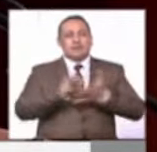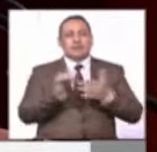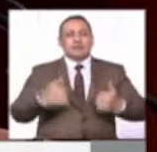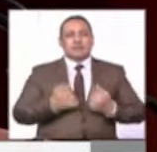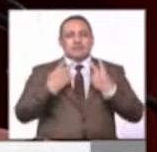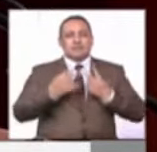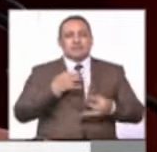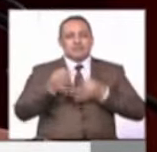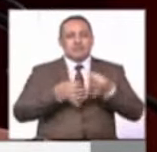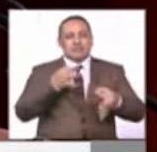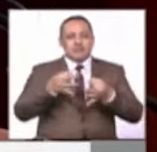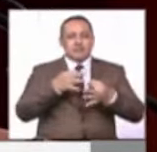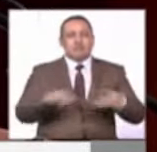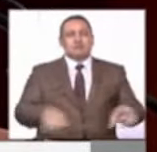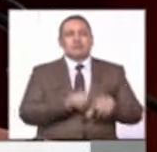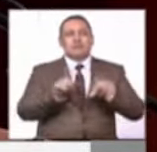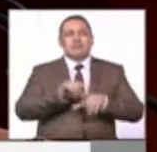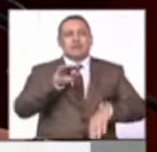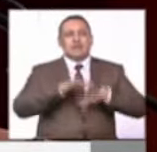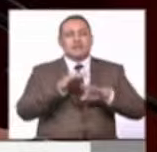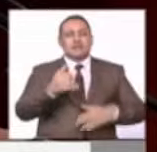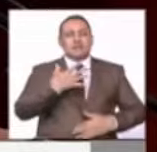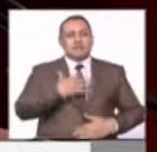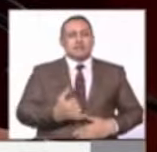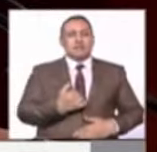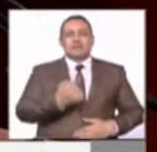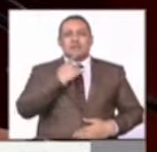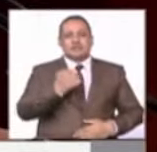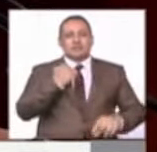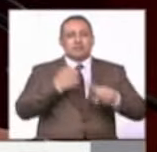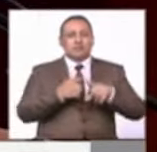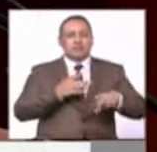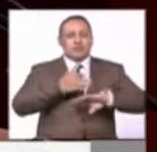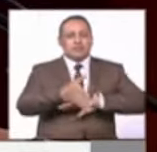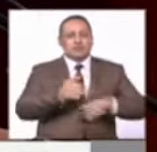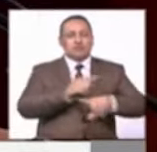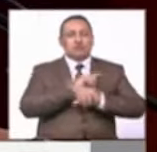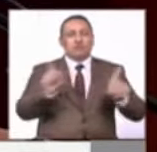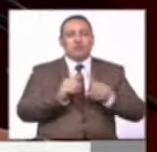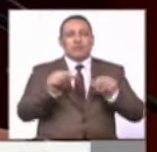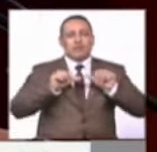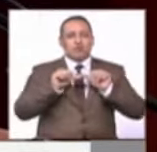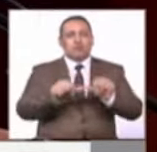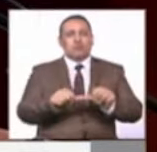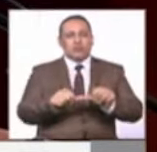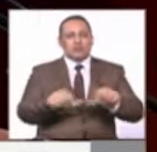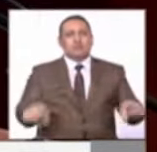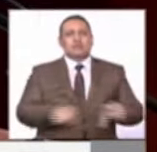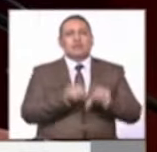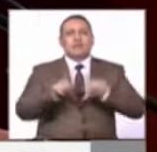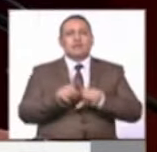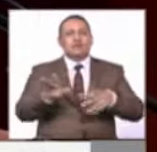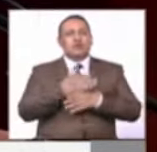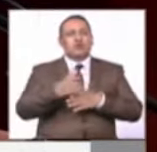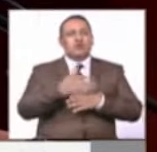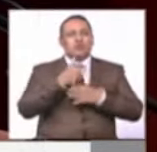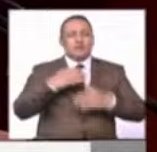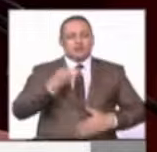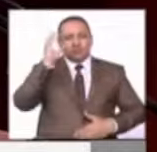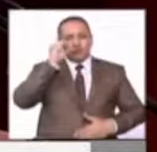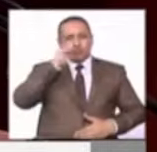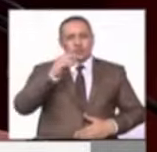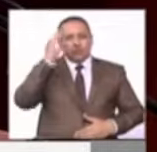señala que el límite de edad es para el acceso no para la permanencia no se comparte ese criterio